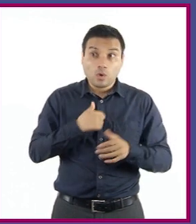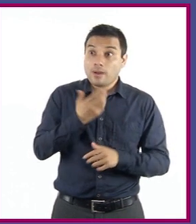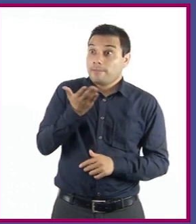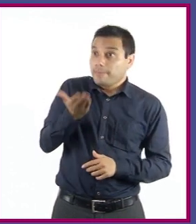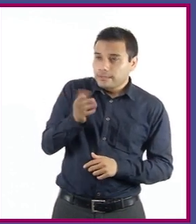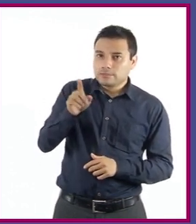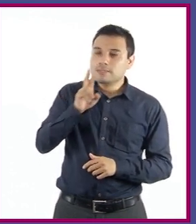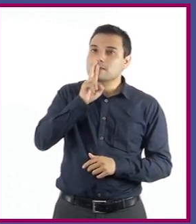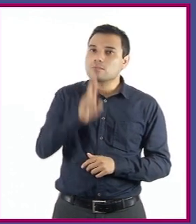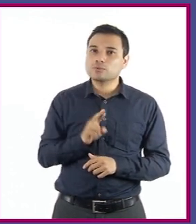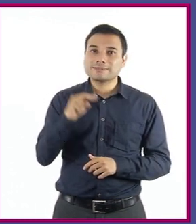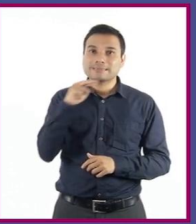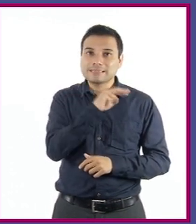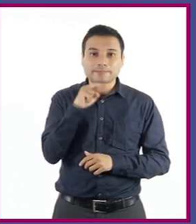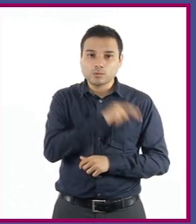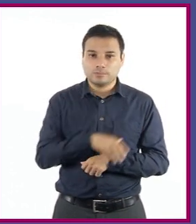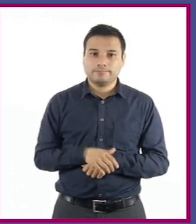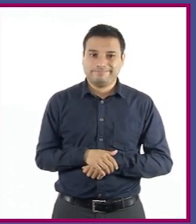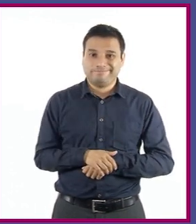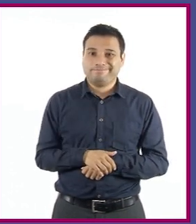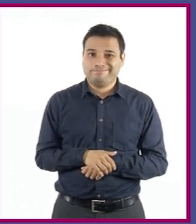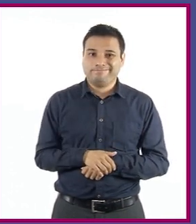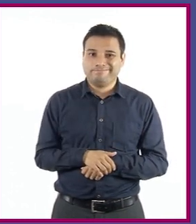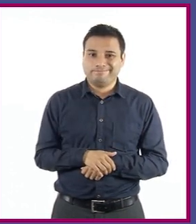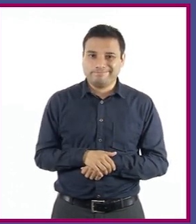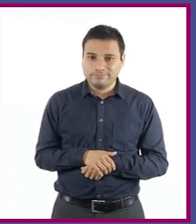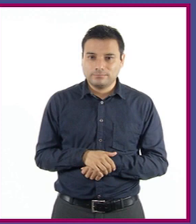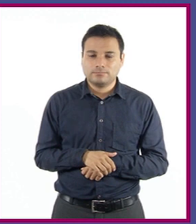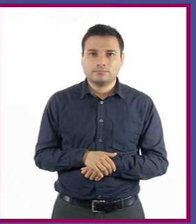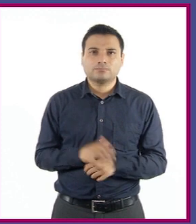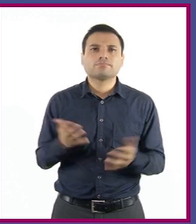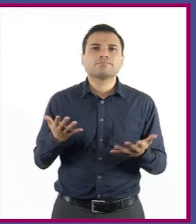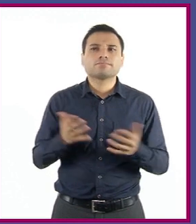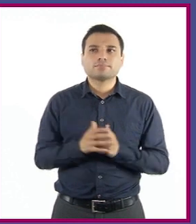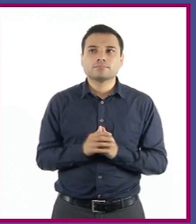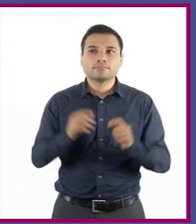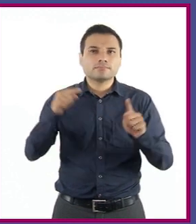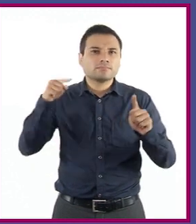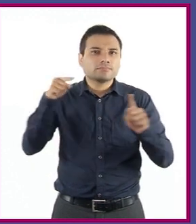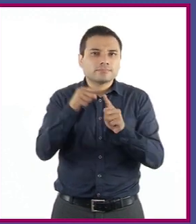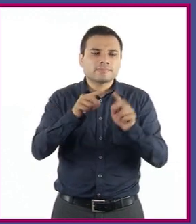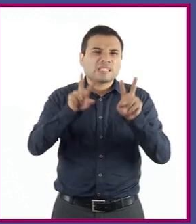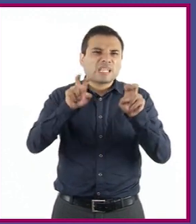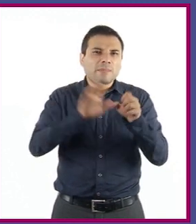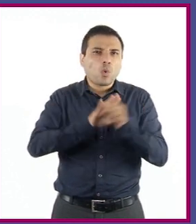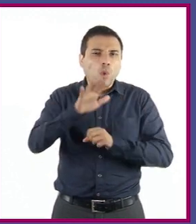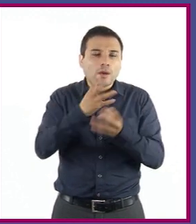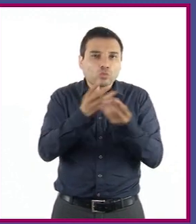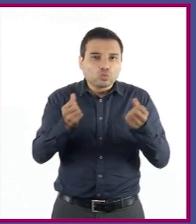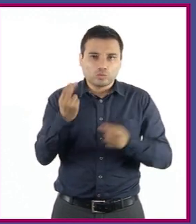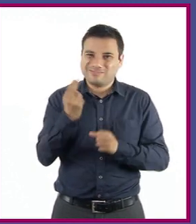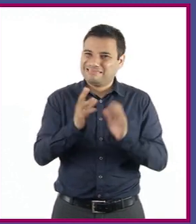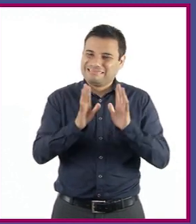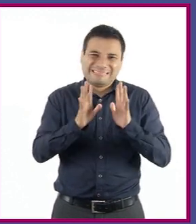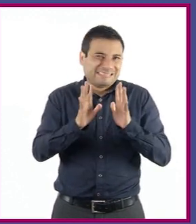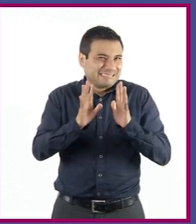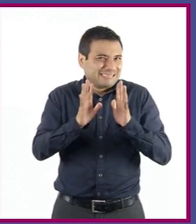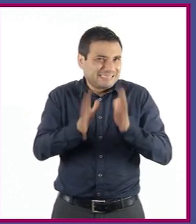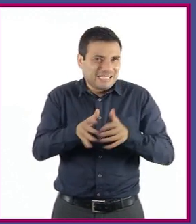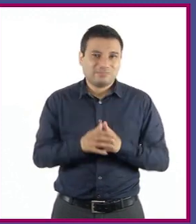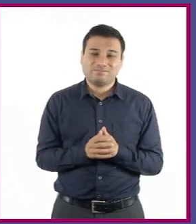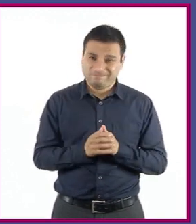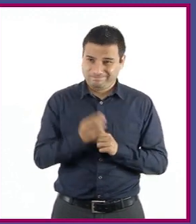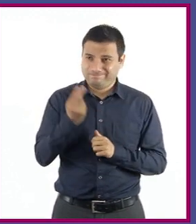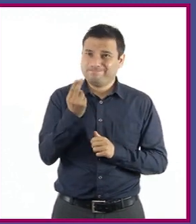solicitada en la carta, en particular para referirse al asunto que debe entenderse de manera específica o a lo que se debe